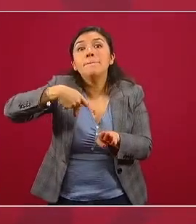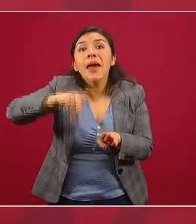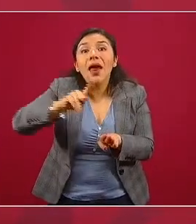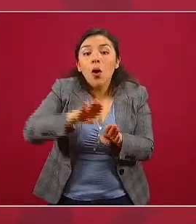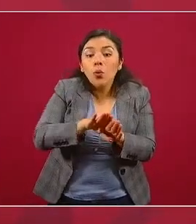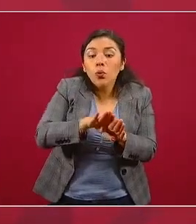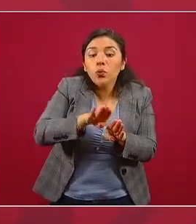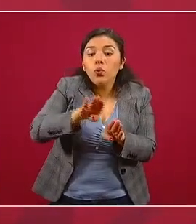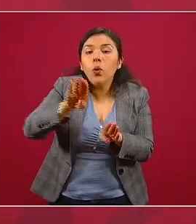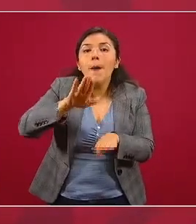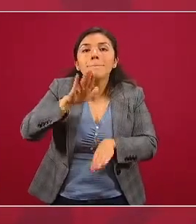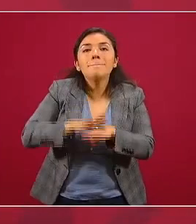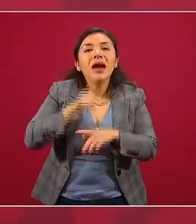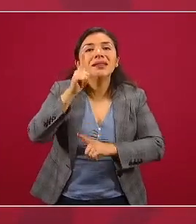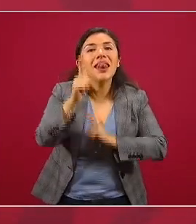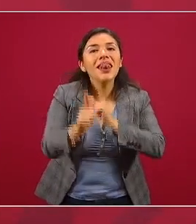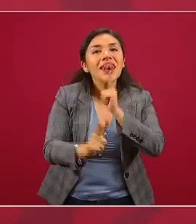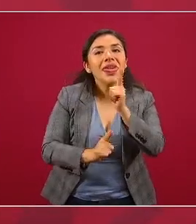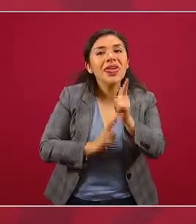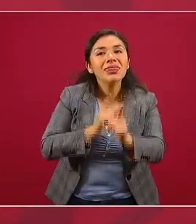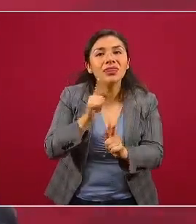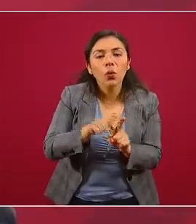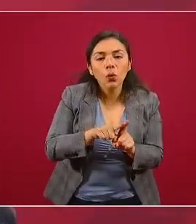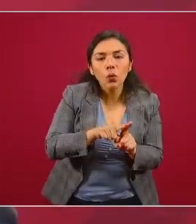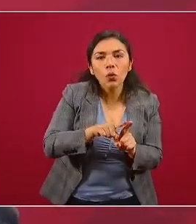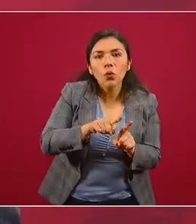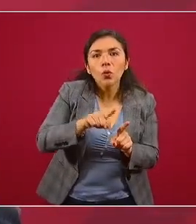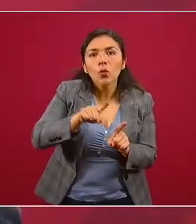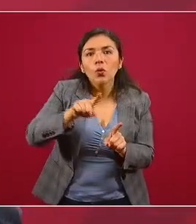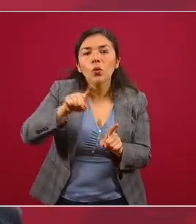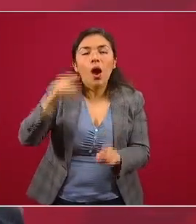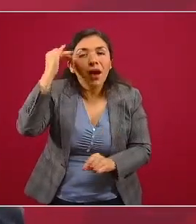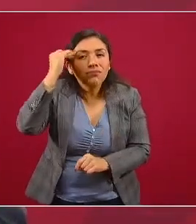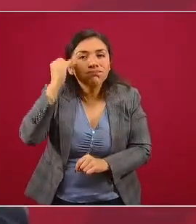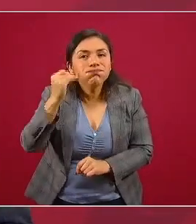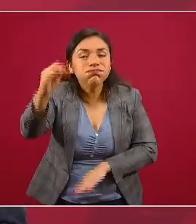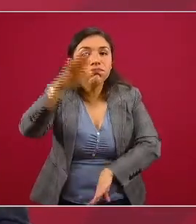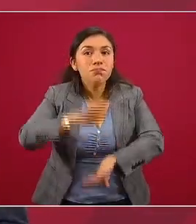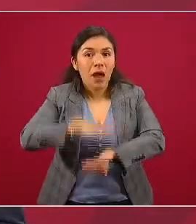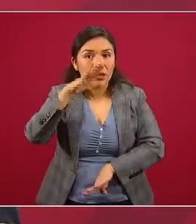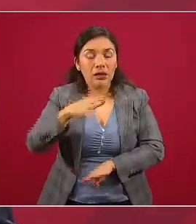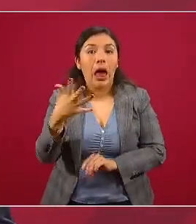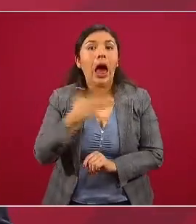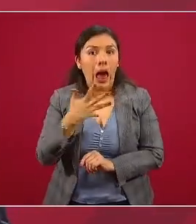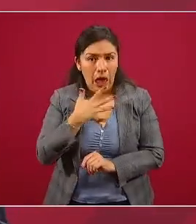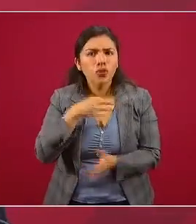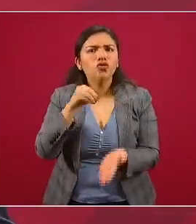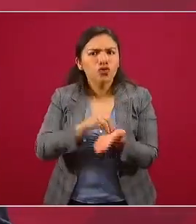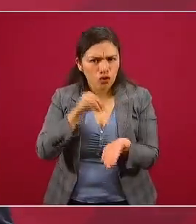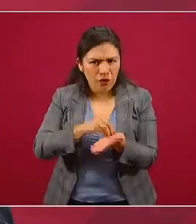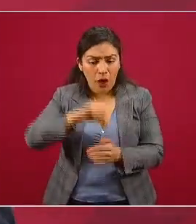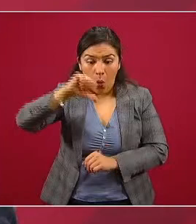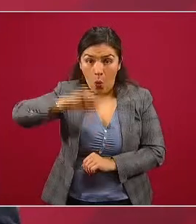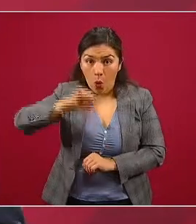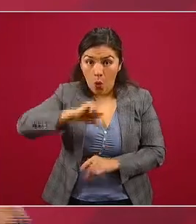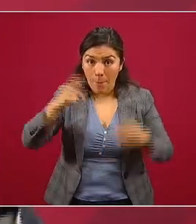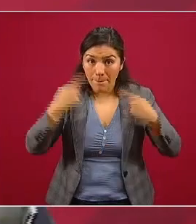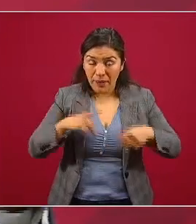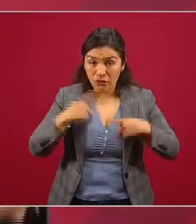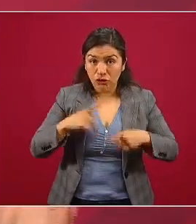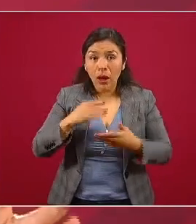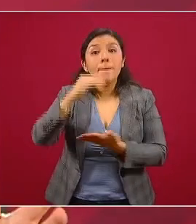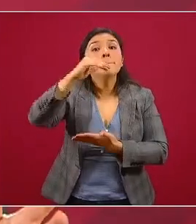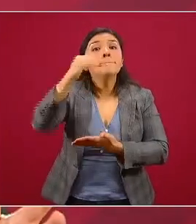más lentamente. Eso es la aceleración de la epidemia. Entonces, todavía los casos de hoy son menos